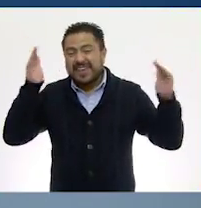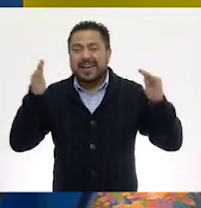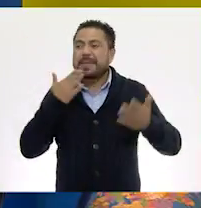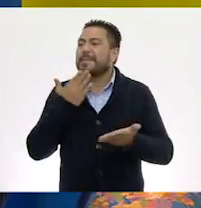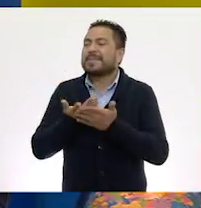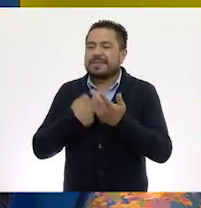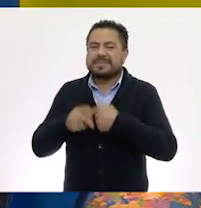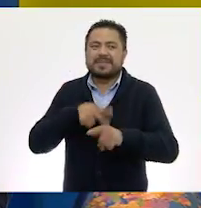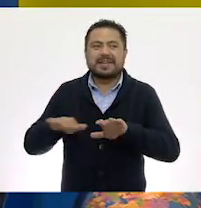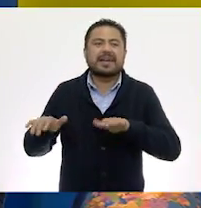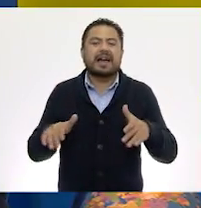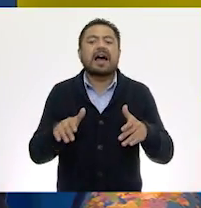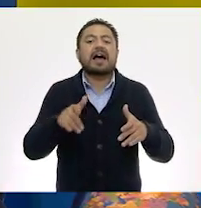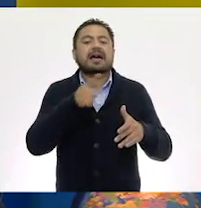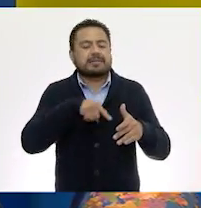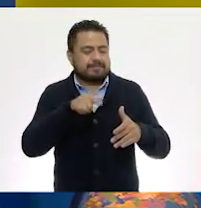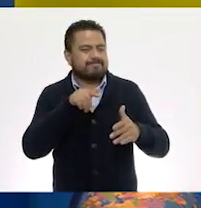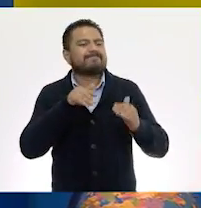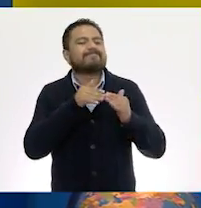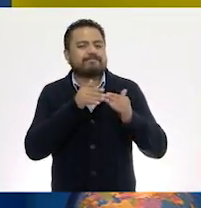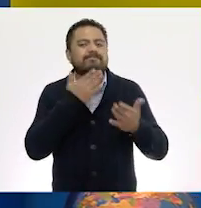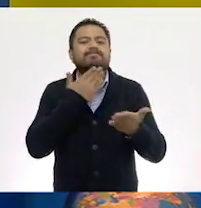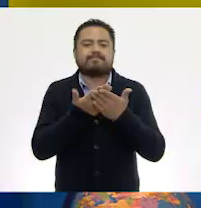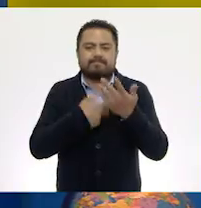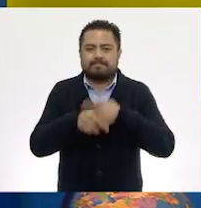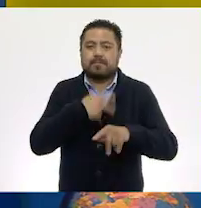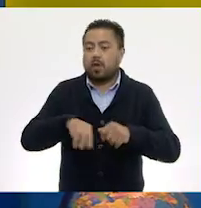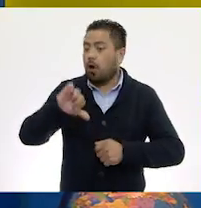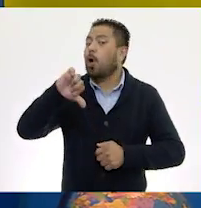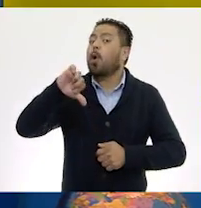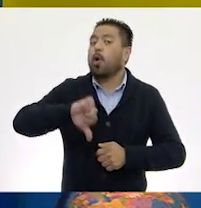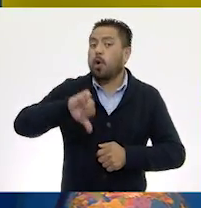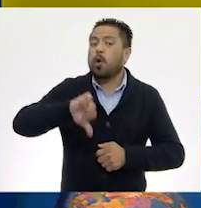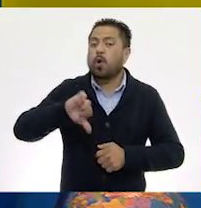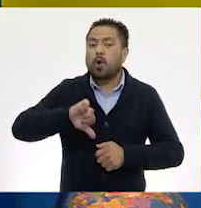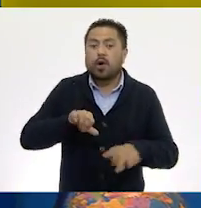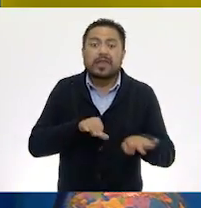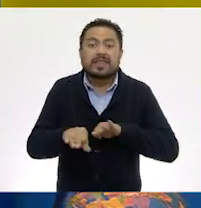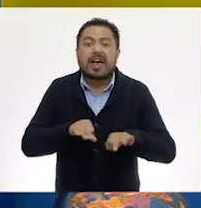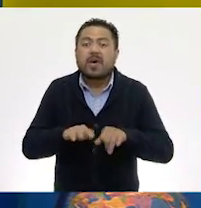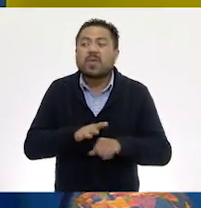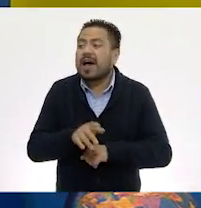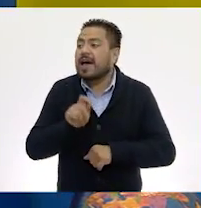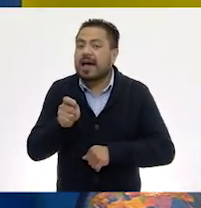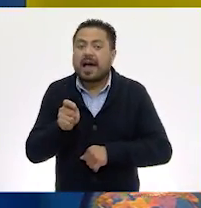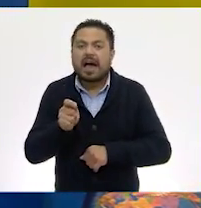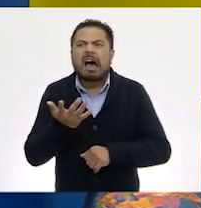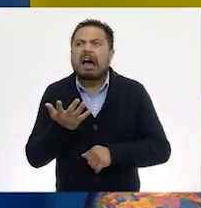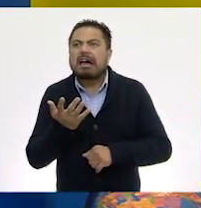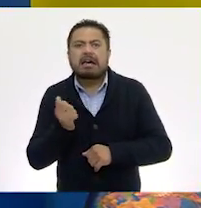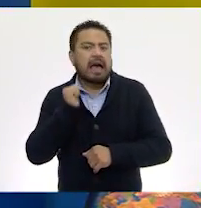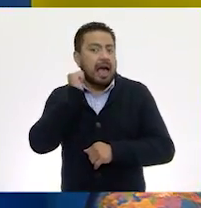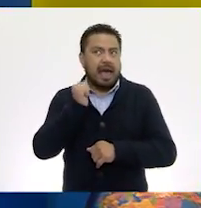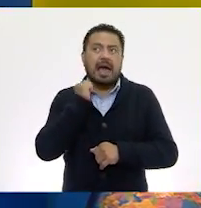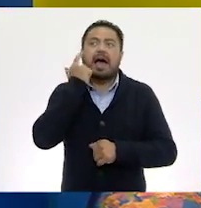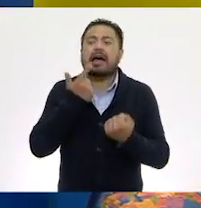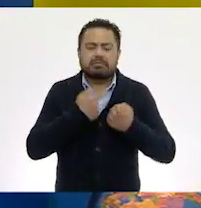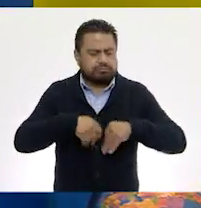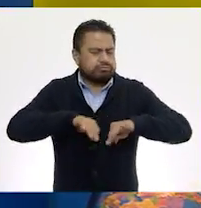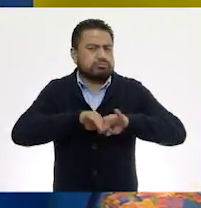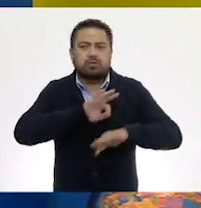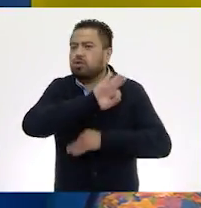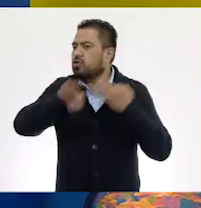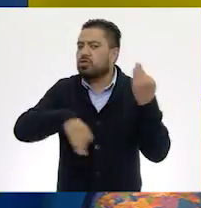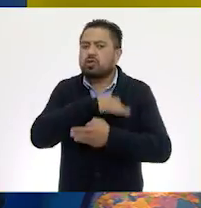bienvenida. Y estudiantes en casa, pues bienvenidos. Hoy vamos a trabajar con algo que es muy importante que